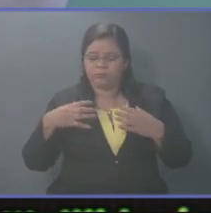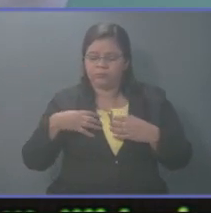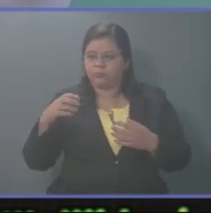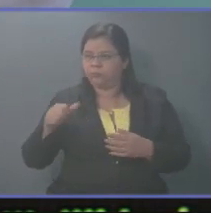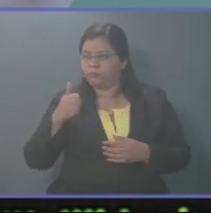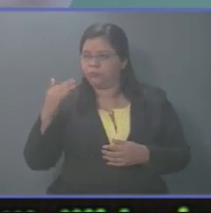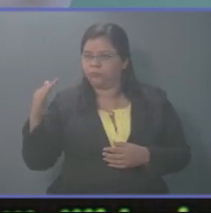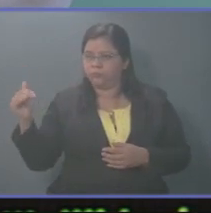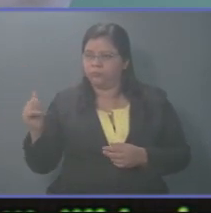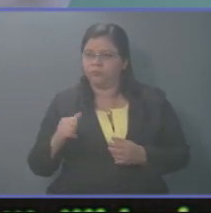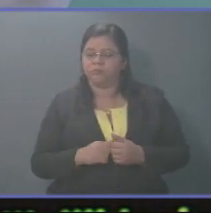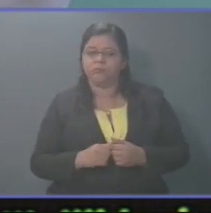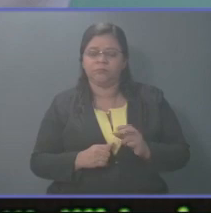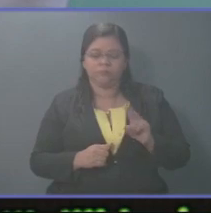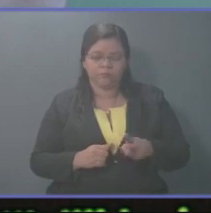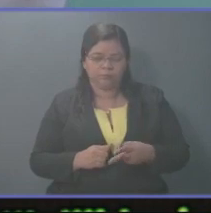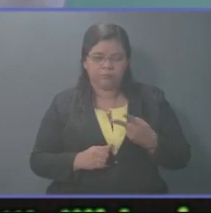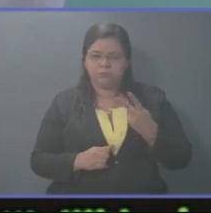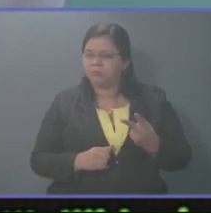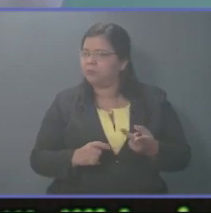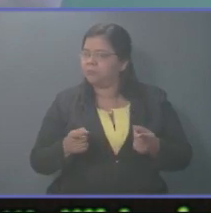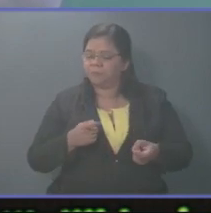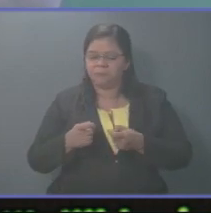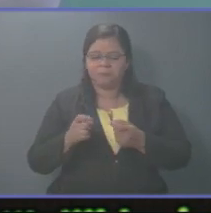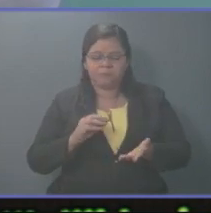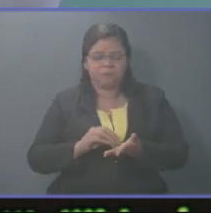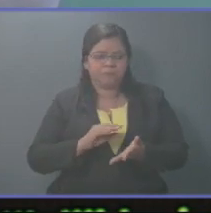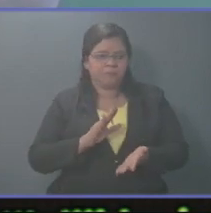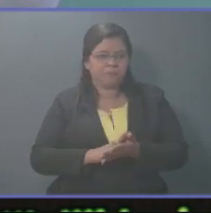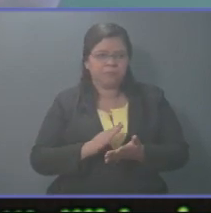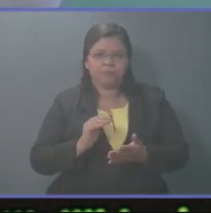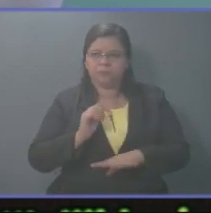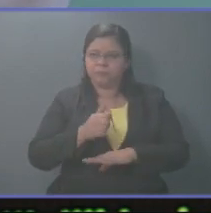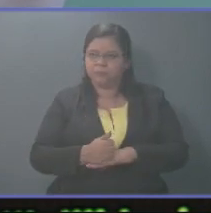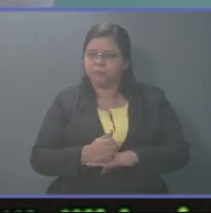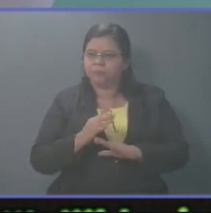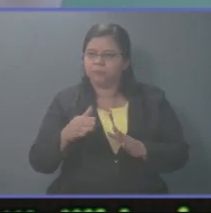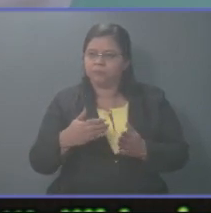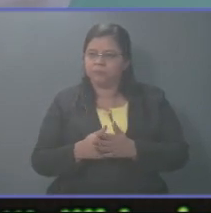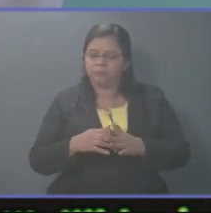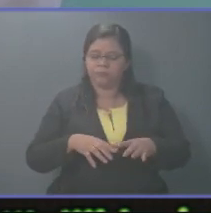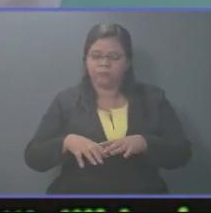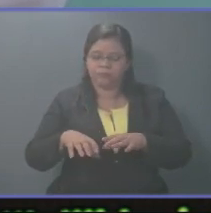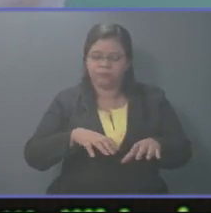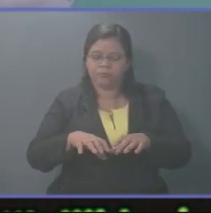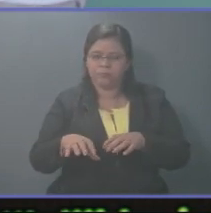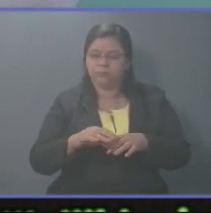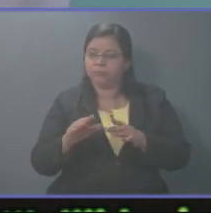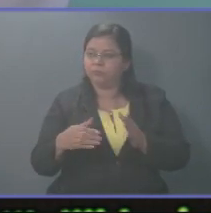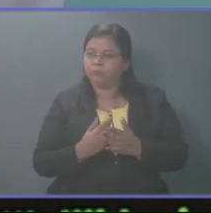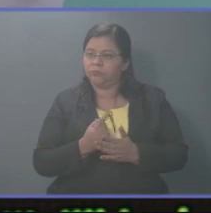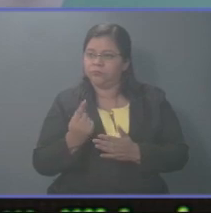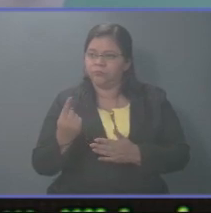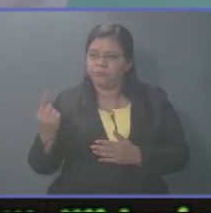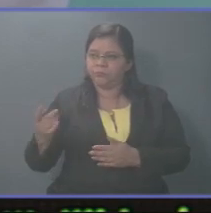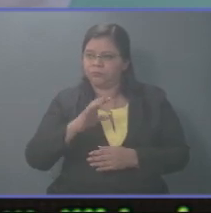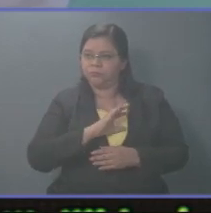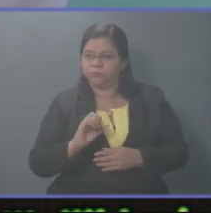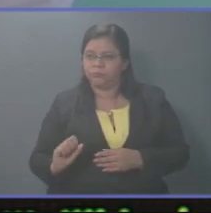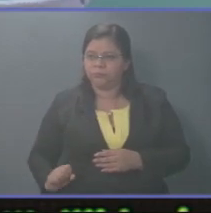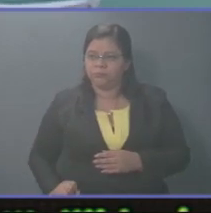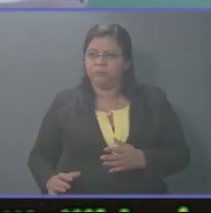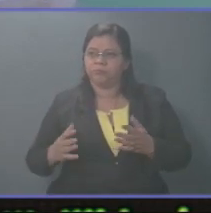extranjero. 2. No se regula la forma de establecer la circunscripción electoral departamental para los compatriotas salvadoreños nacidos